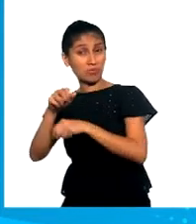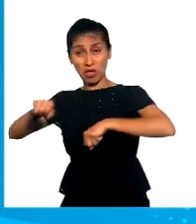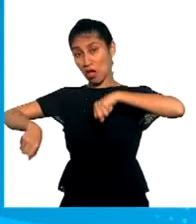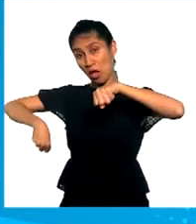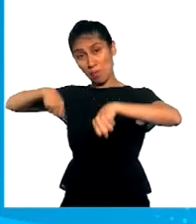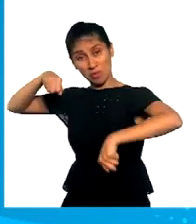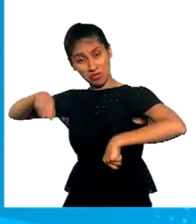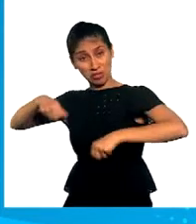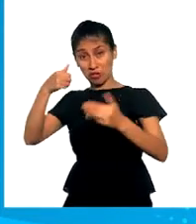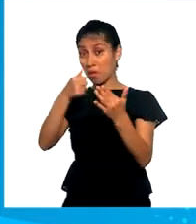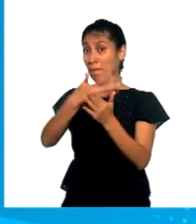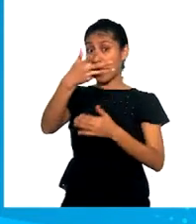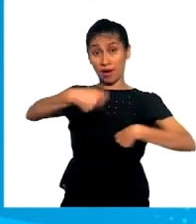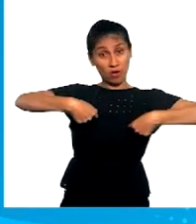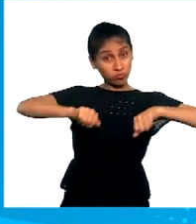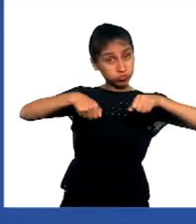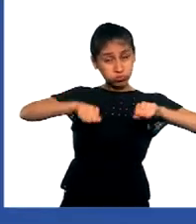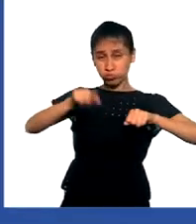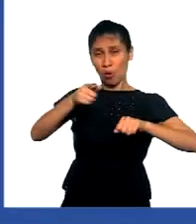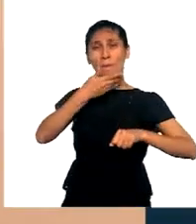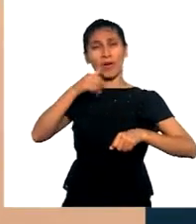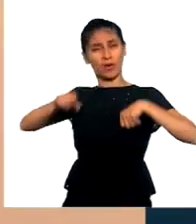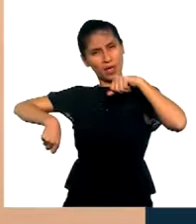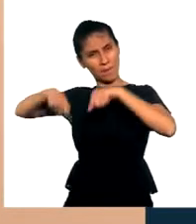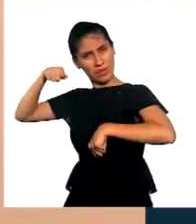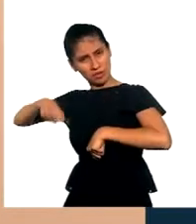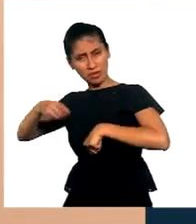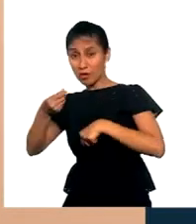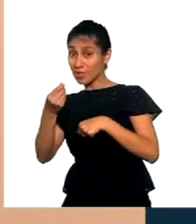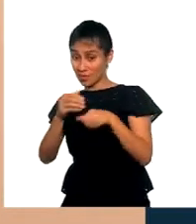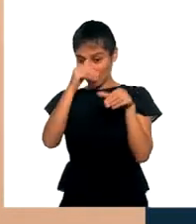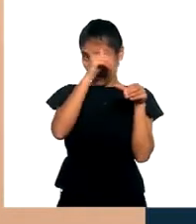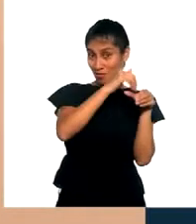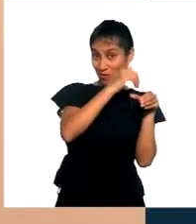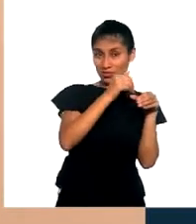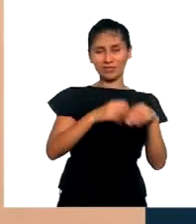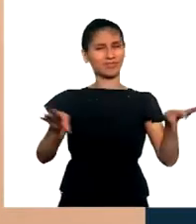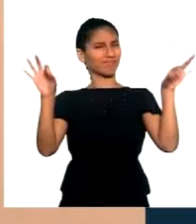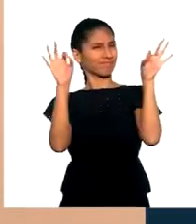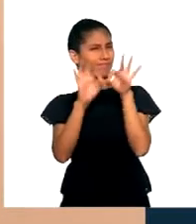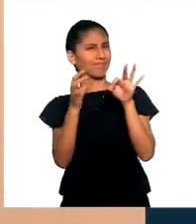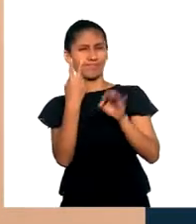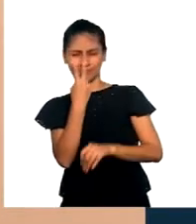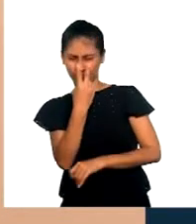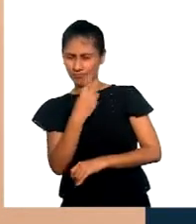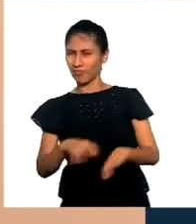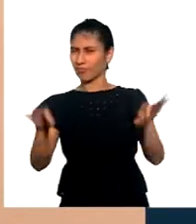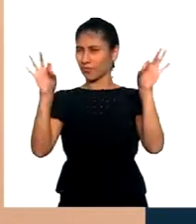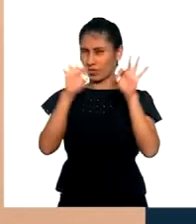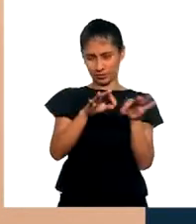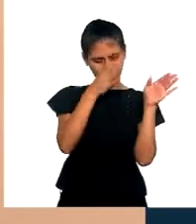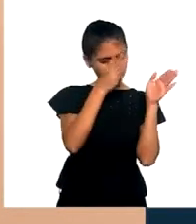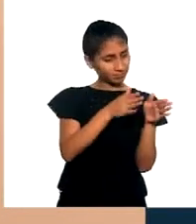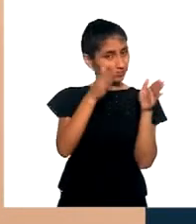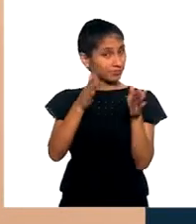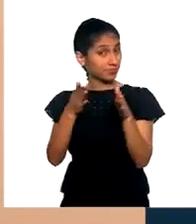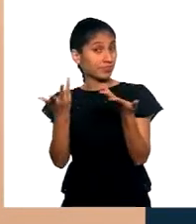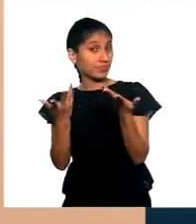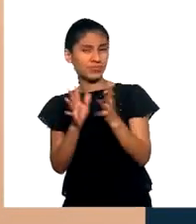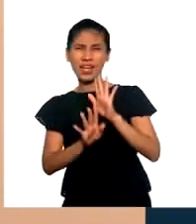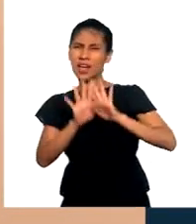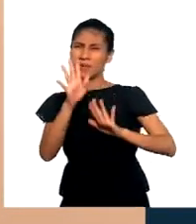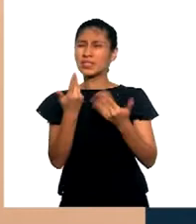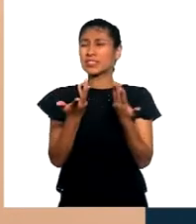sin gastar en transporte público es importante señalar que lo mejor es ir paso a paso muchas